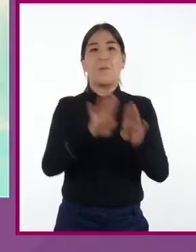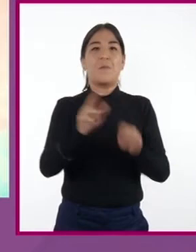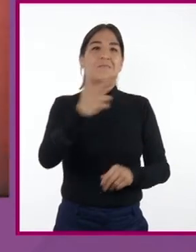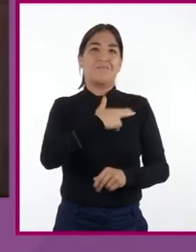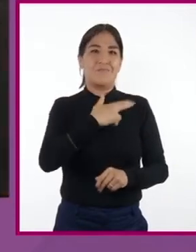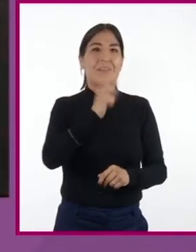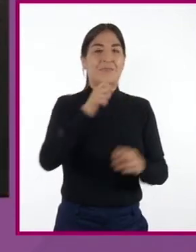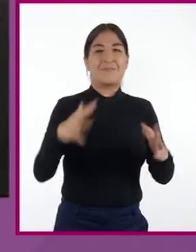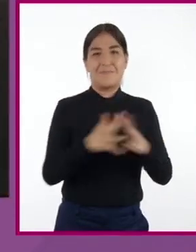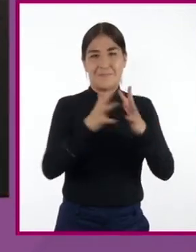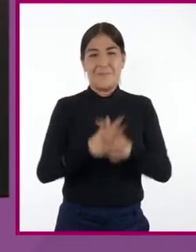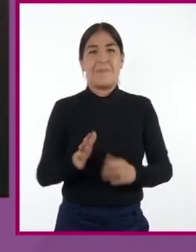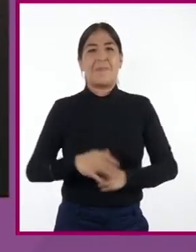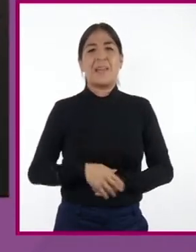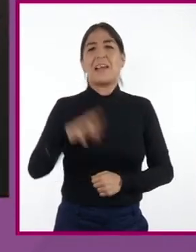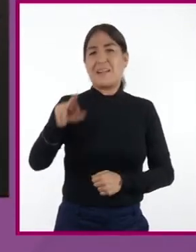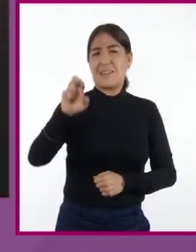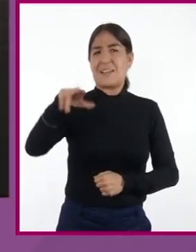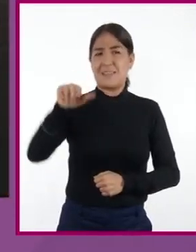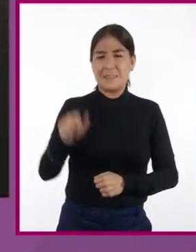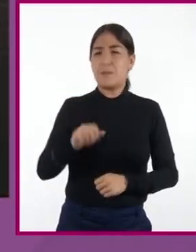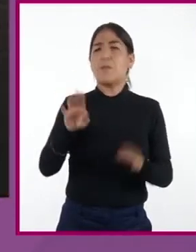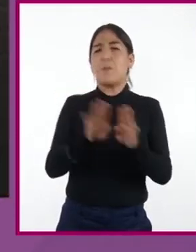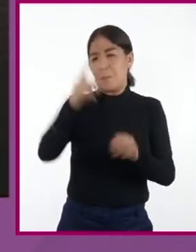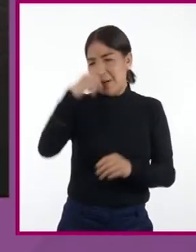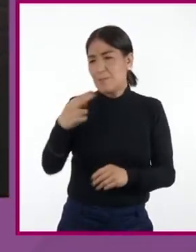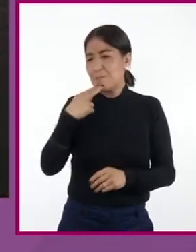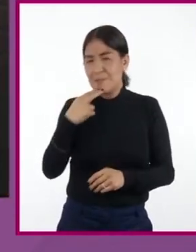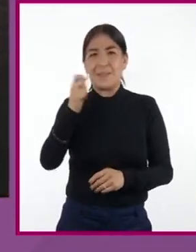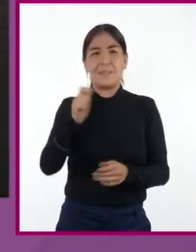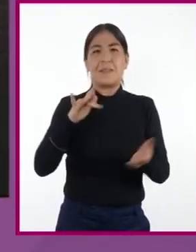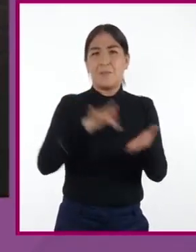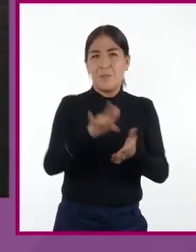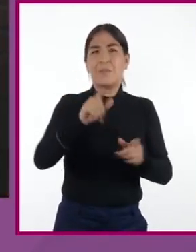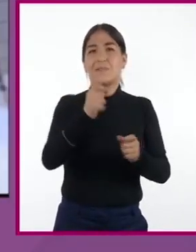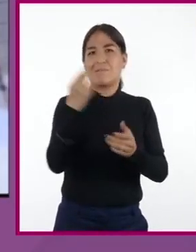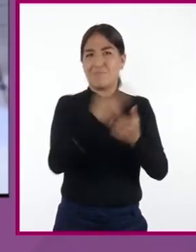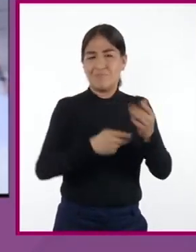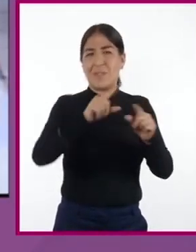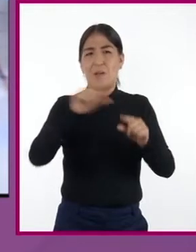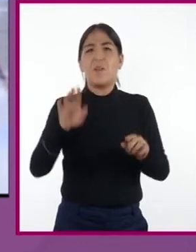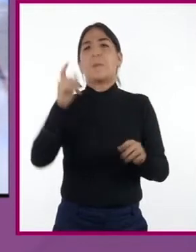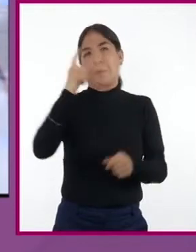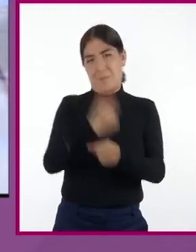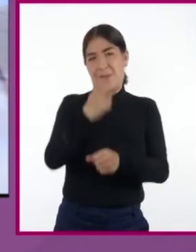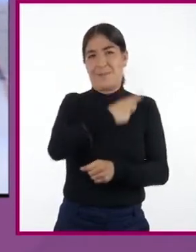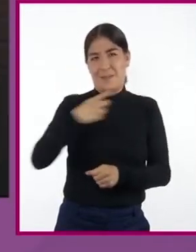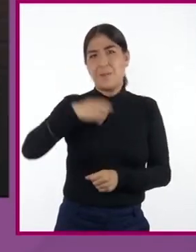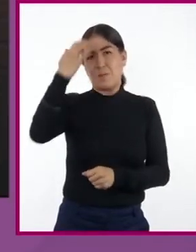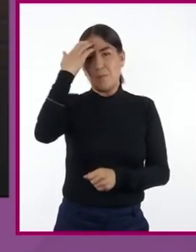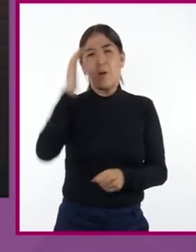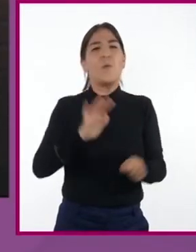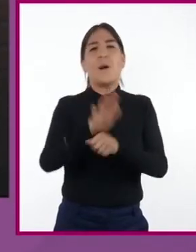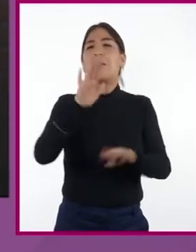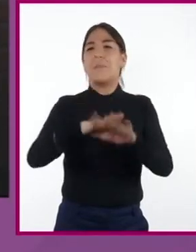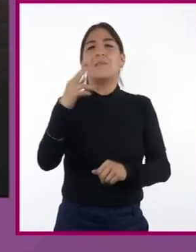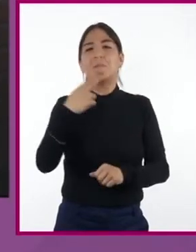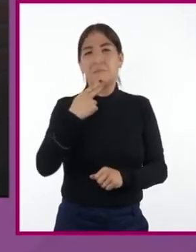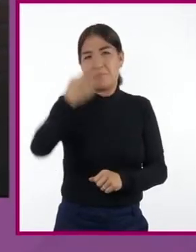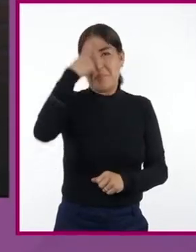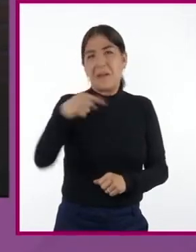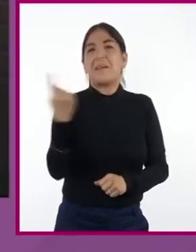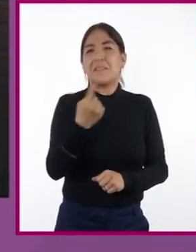guerra. René, para usar los apoyos gráficos, primero hay que conocerlos. ¿Cuáles son los más usuales y